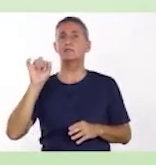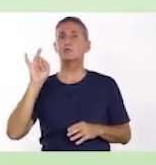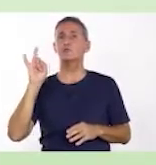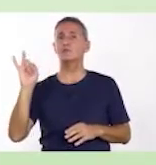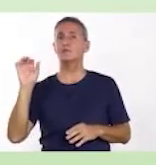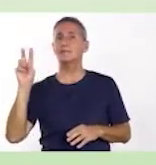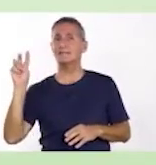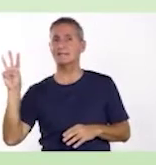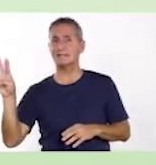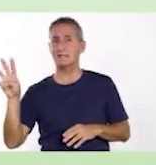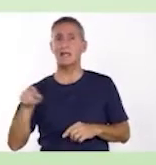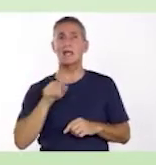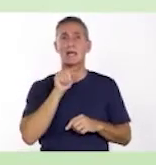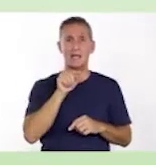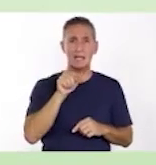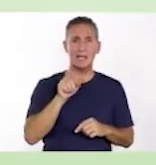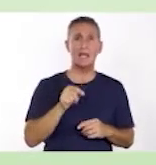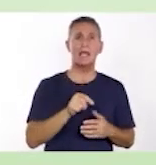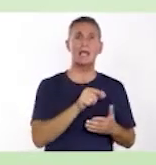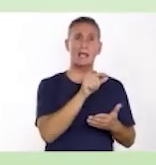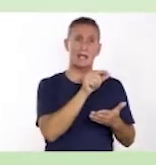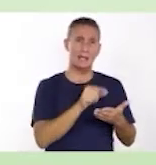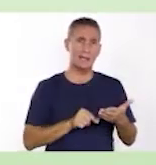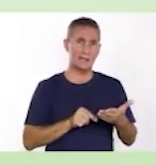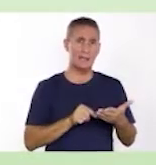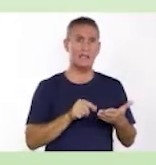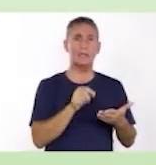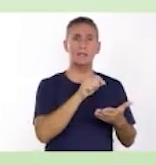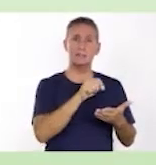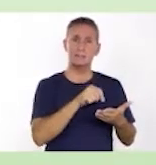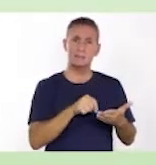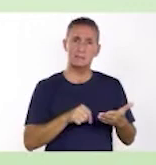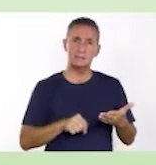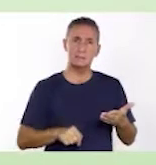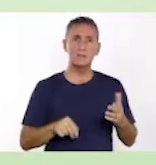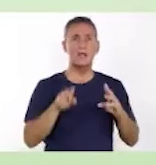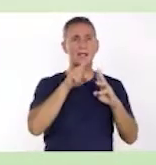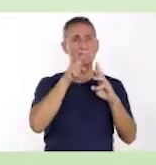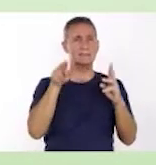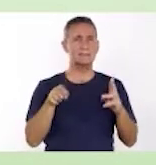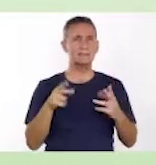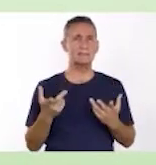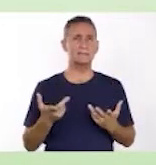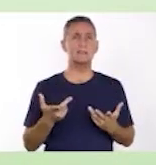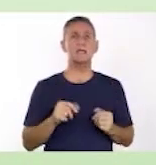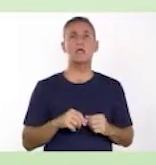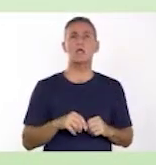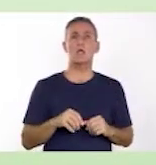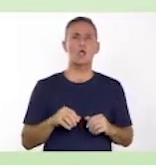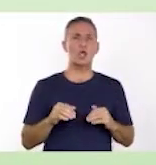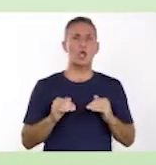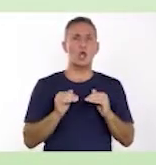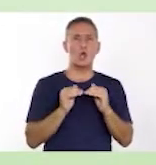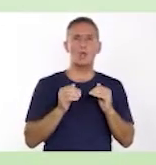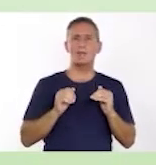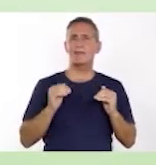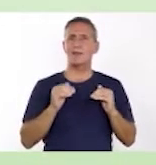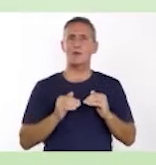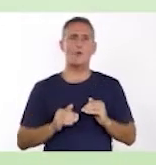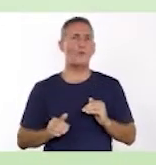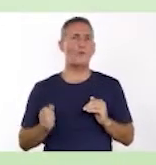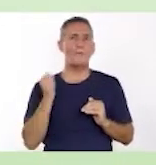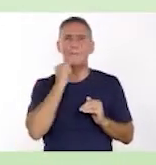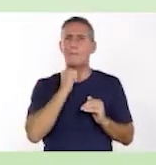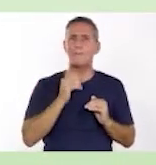Como bien dice, es el dramaturgo y autor, también fue actor francés, uno de los más grandes comediógrafos de